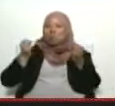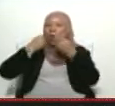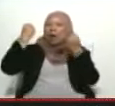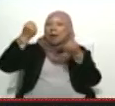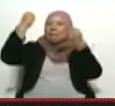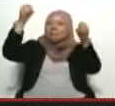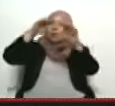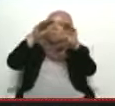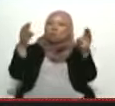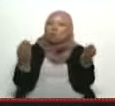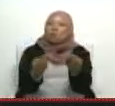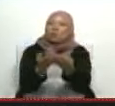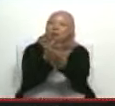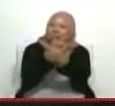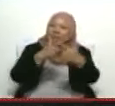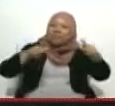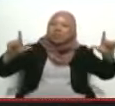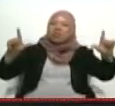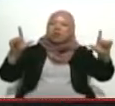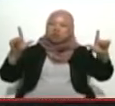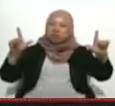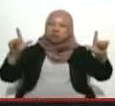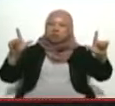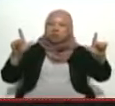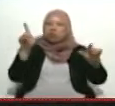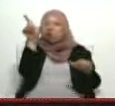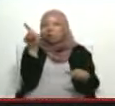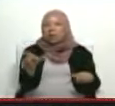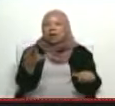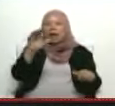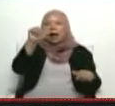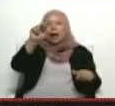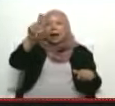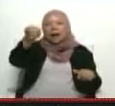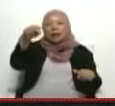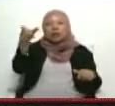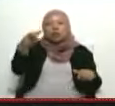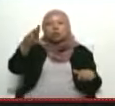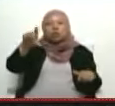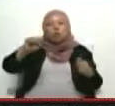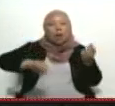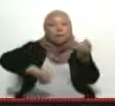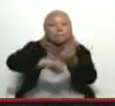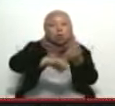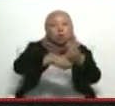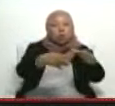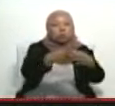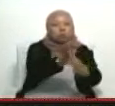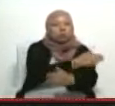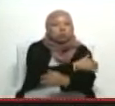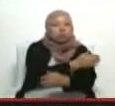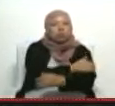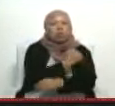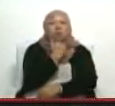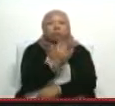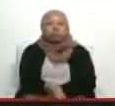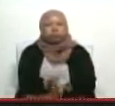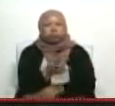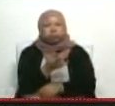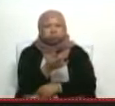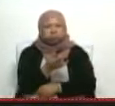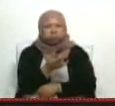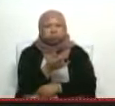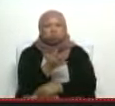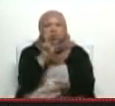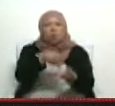mundial por la libertad de Ángelo Julio Heredia y sus cómplices, chicos, eran unos pobrecitos que